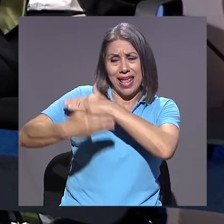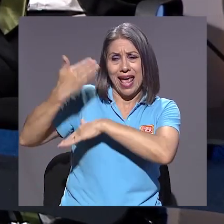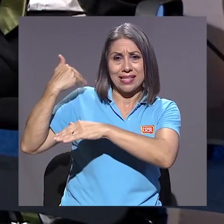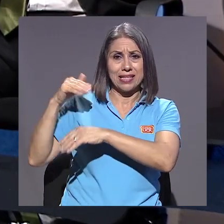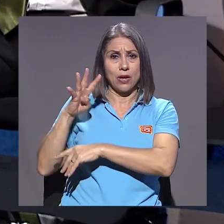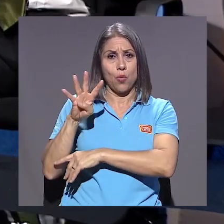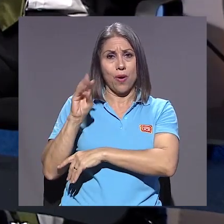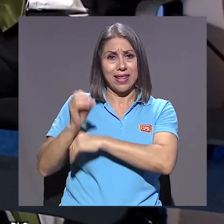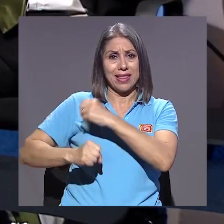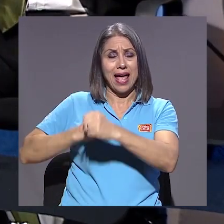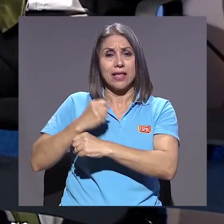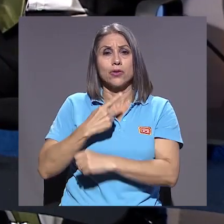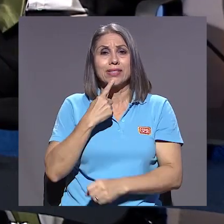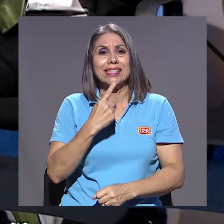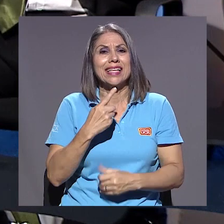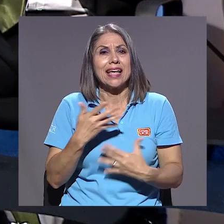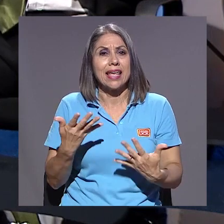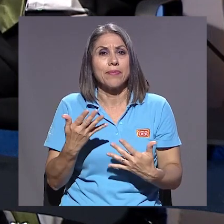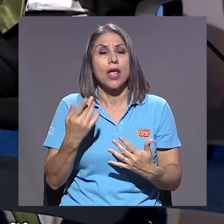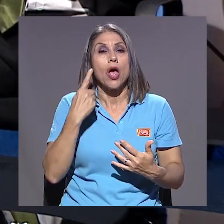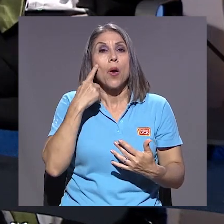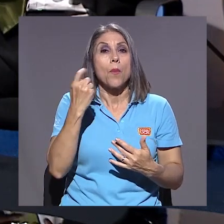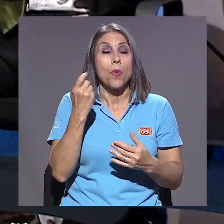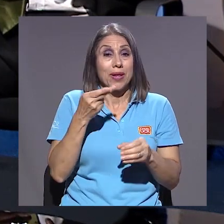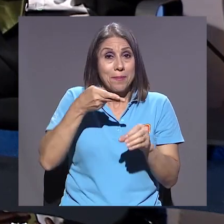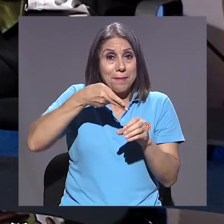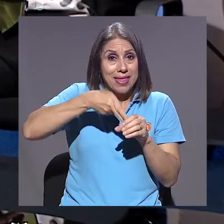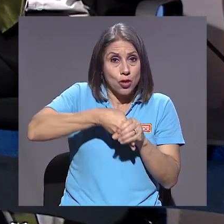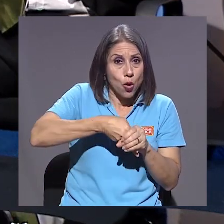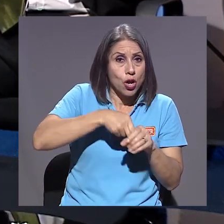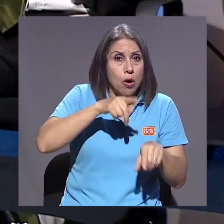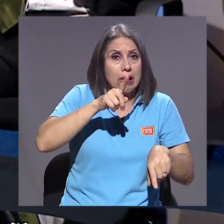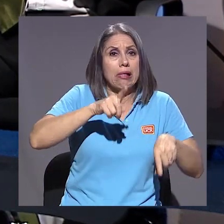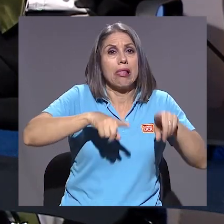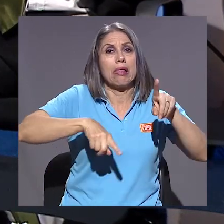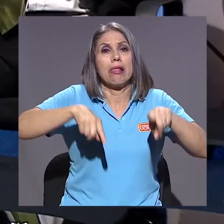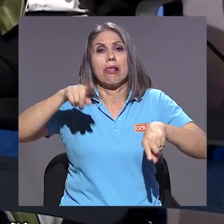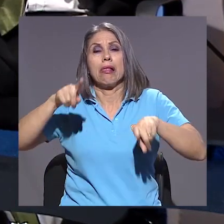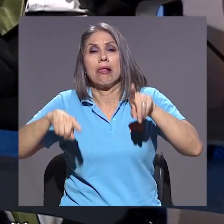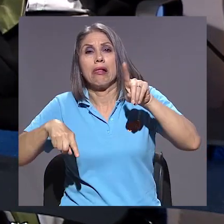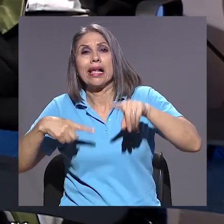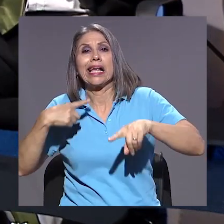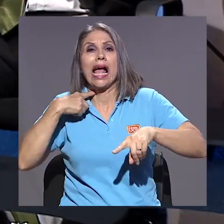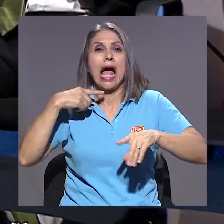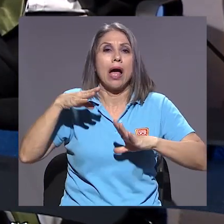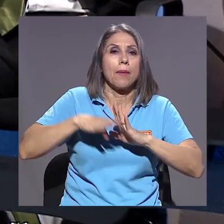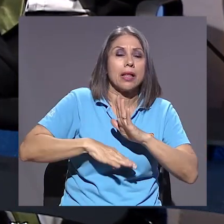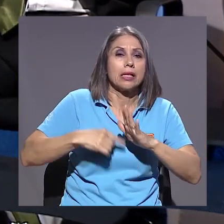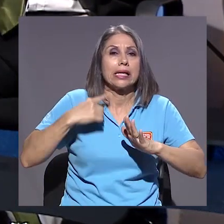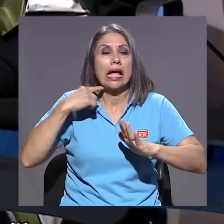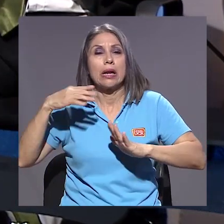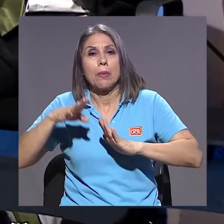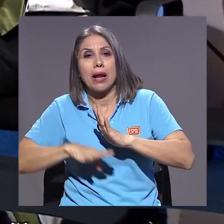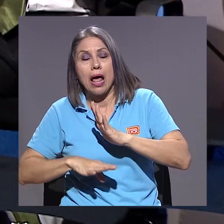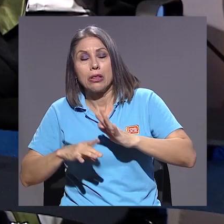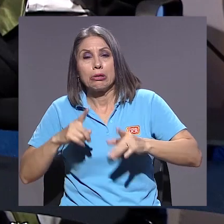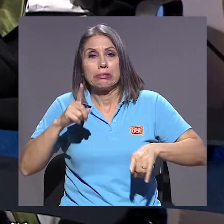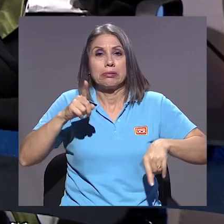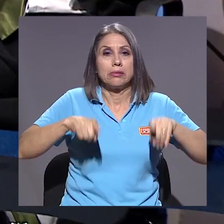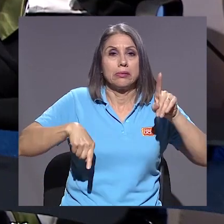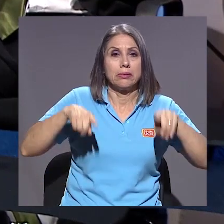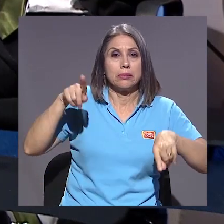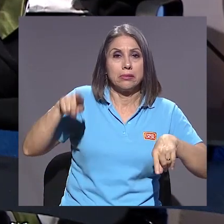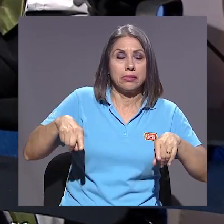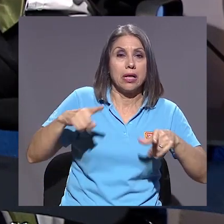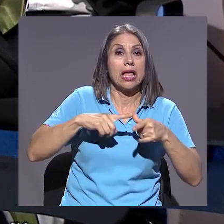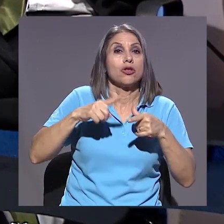años indicaba era que por las oscilaciones del precio del petróleo, por la no posibilidad en algún momento que se podía tener de no tener petróleo o de